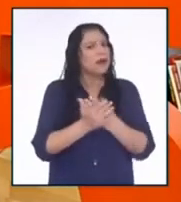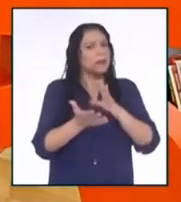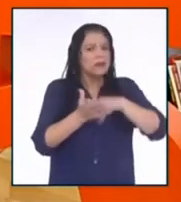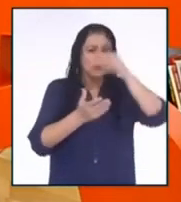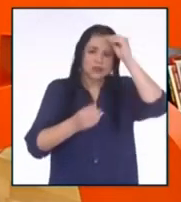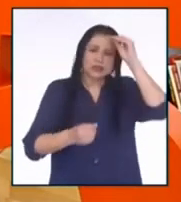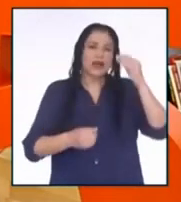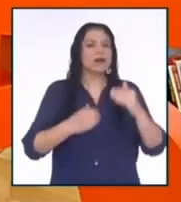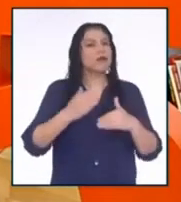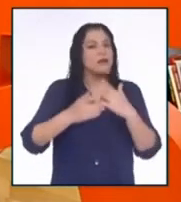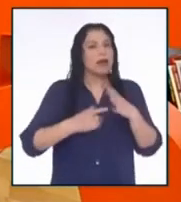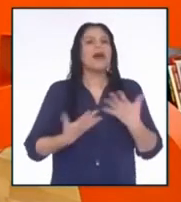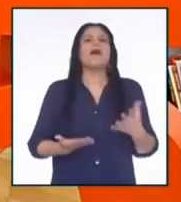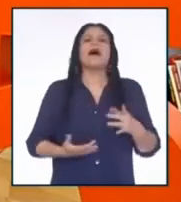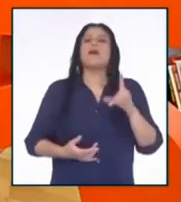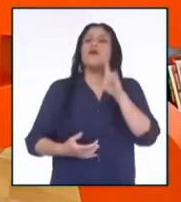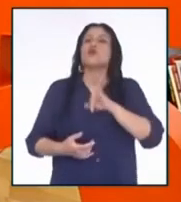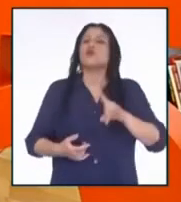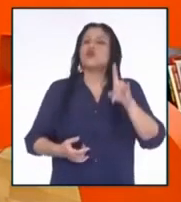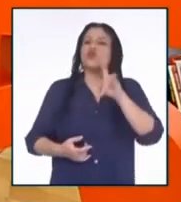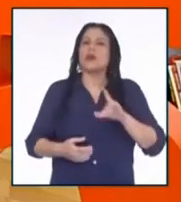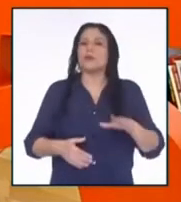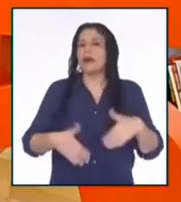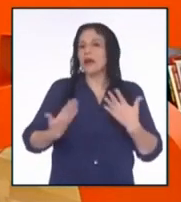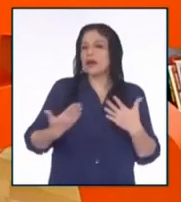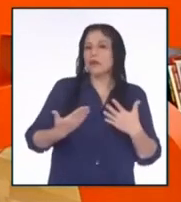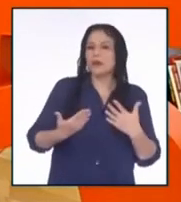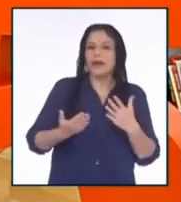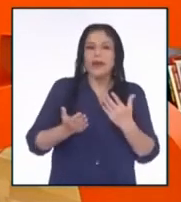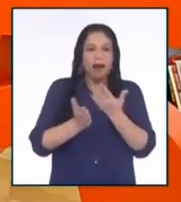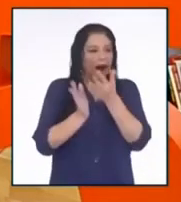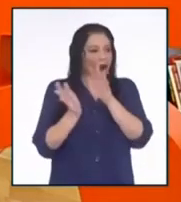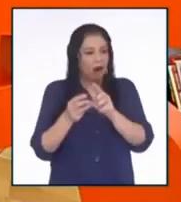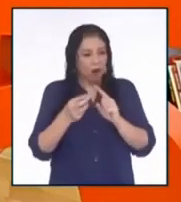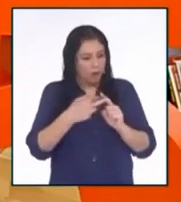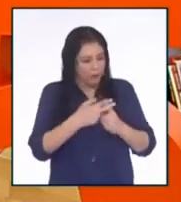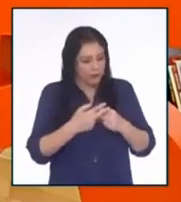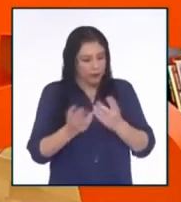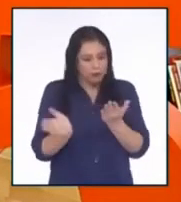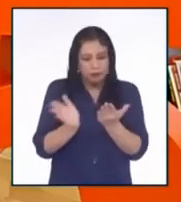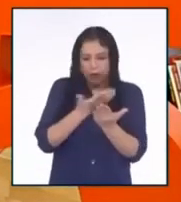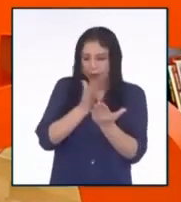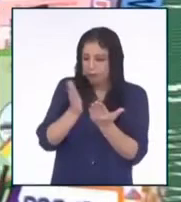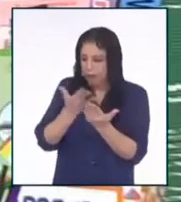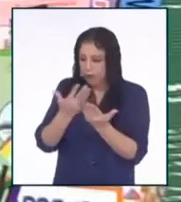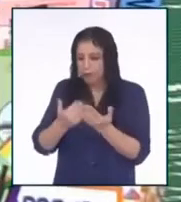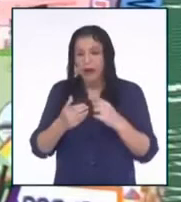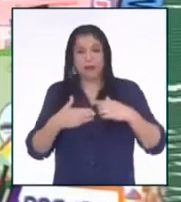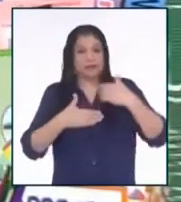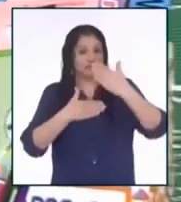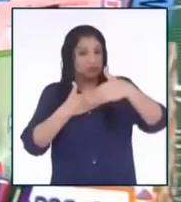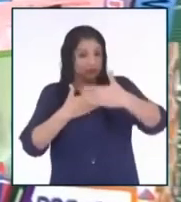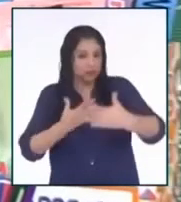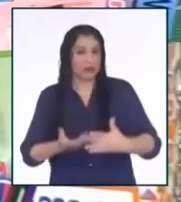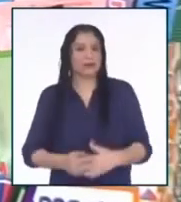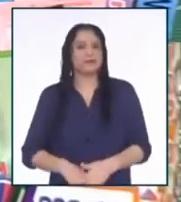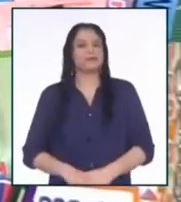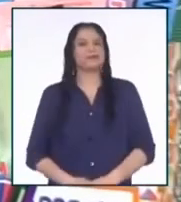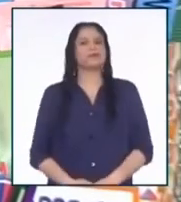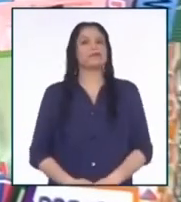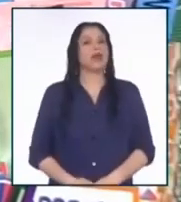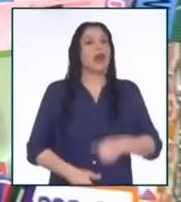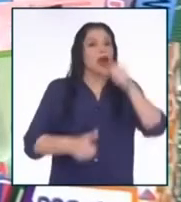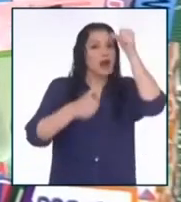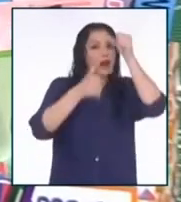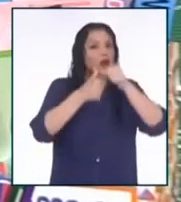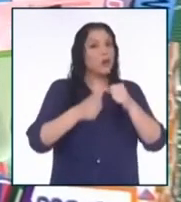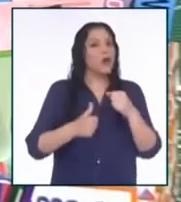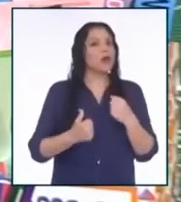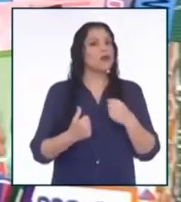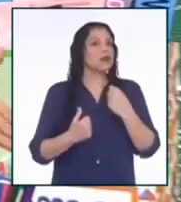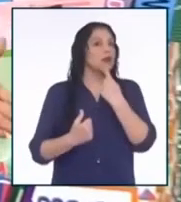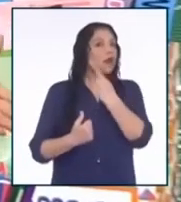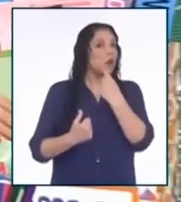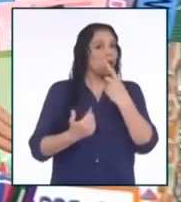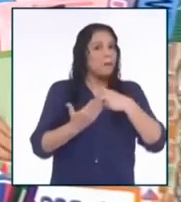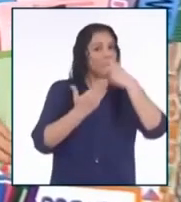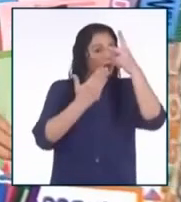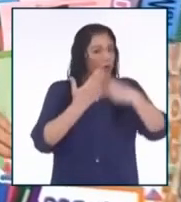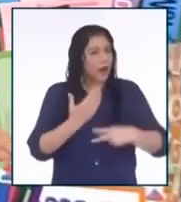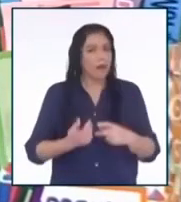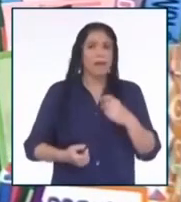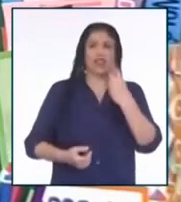y su progreso les va a servir para que puedan ver el antes y el después de este aprendizaje. Recuerden que un programa o dos no